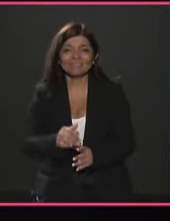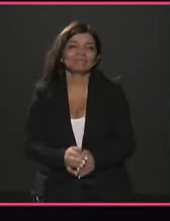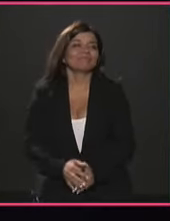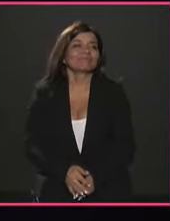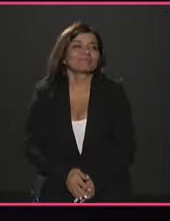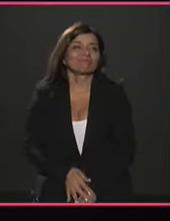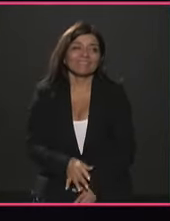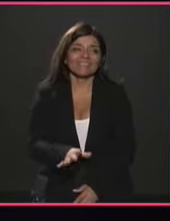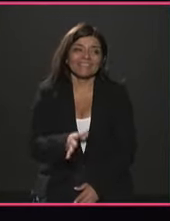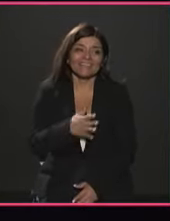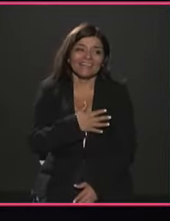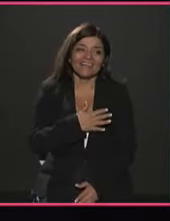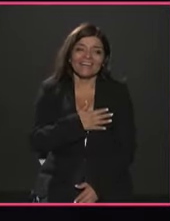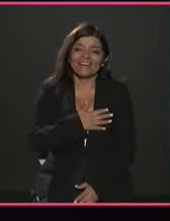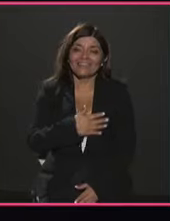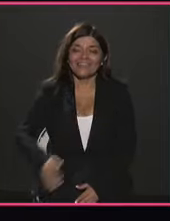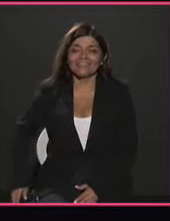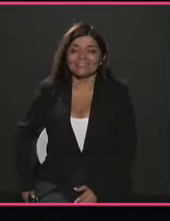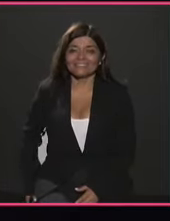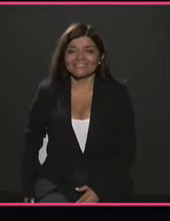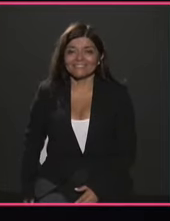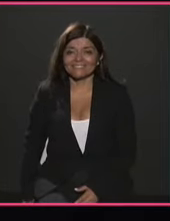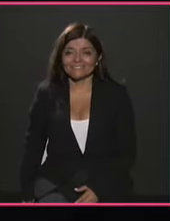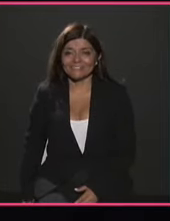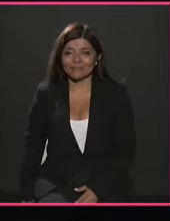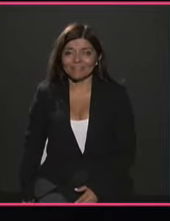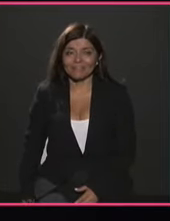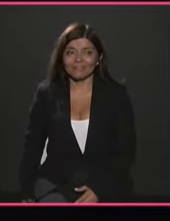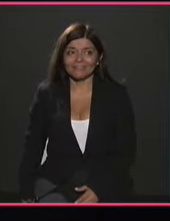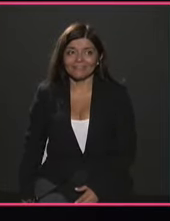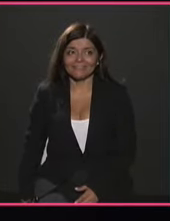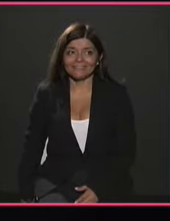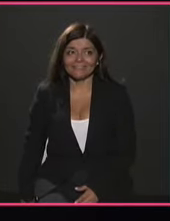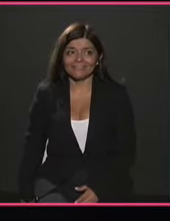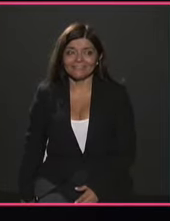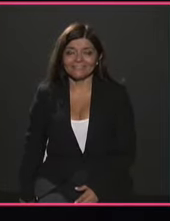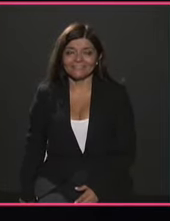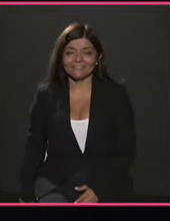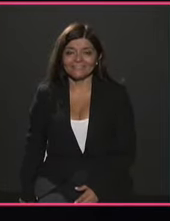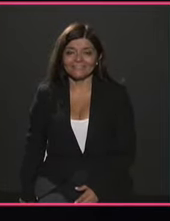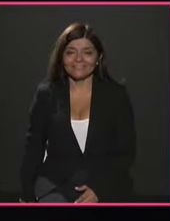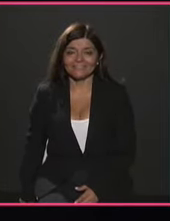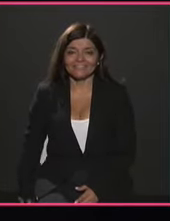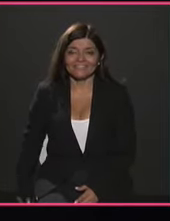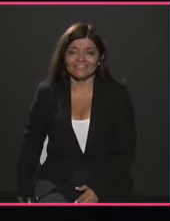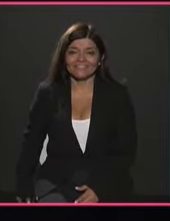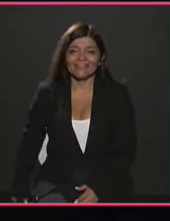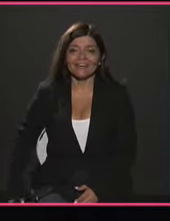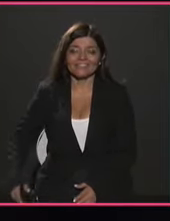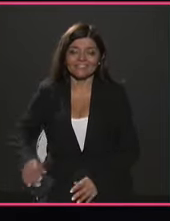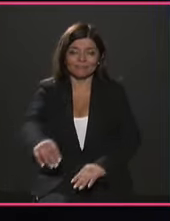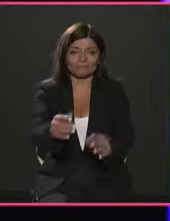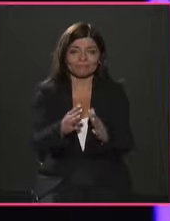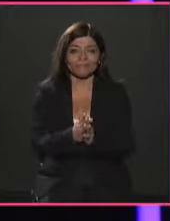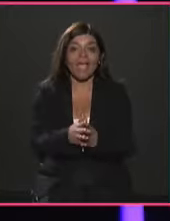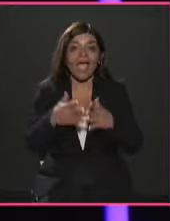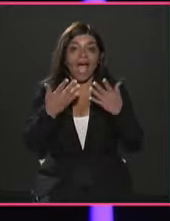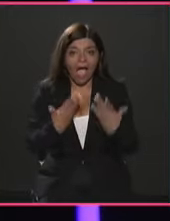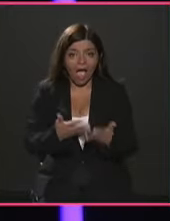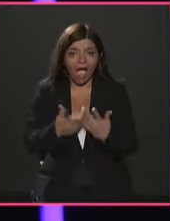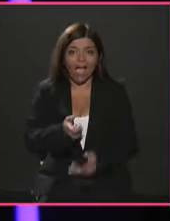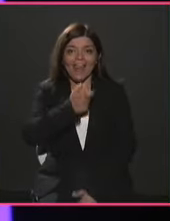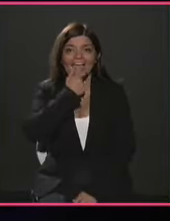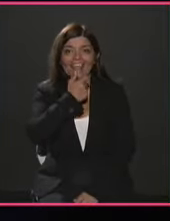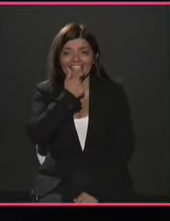mal Así que me encantaría aprender el idioma pero todavía no puedo me disculpo y ahora paso a hablar en